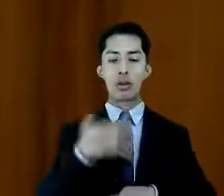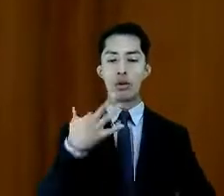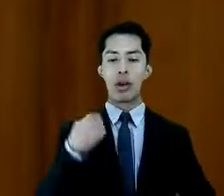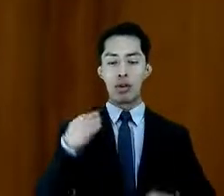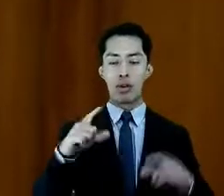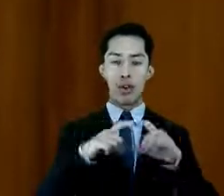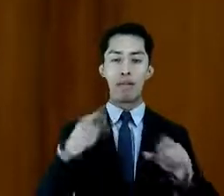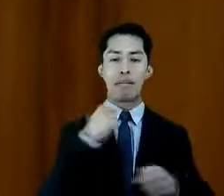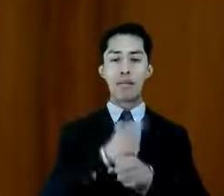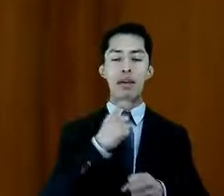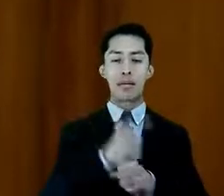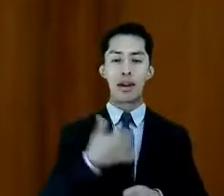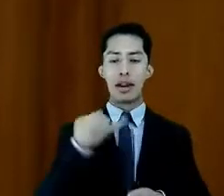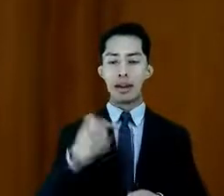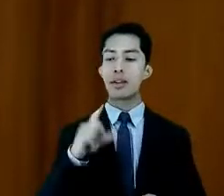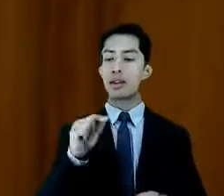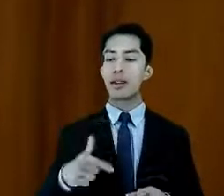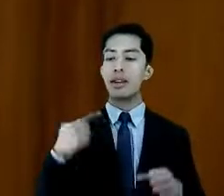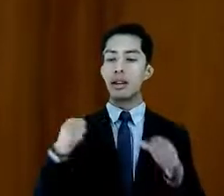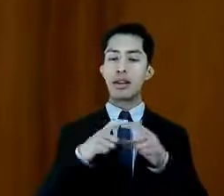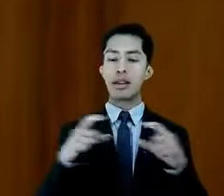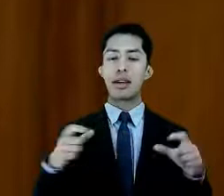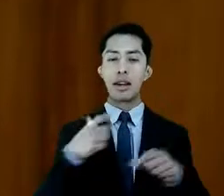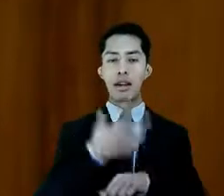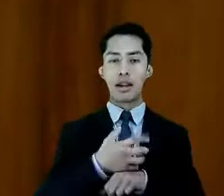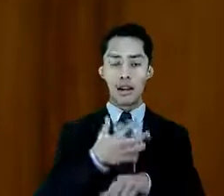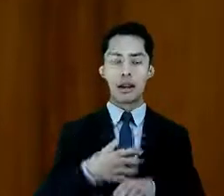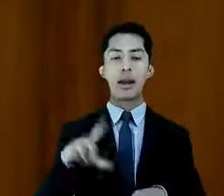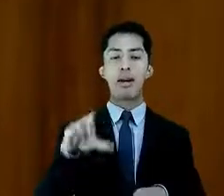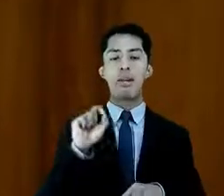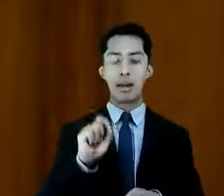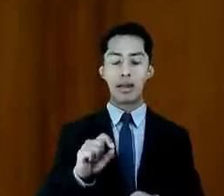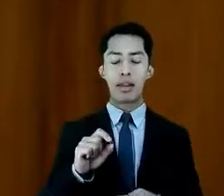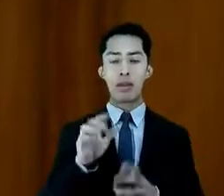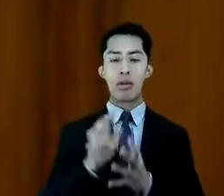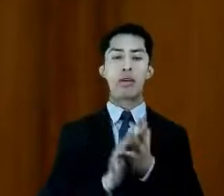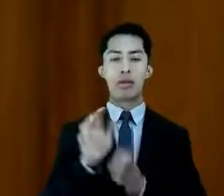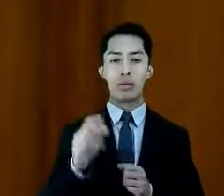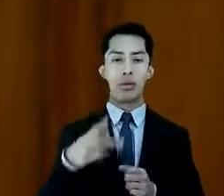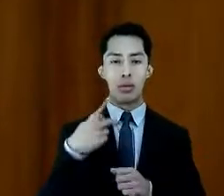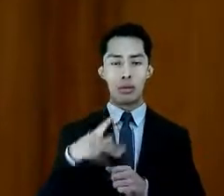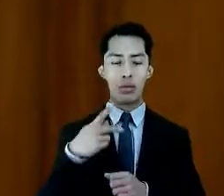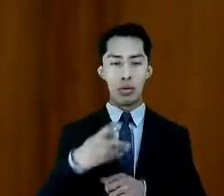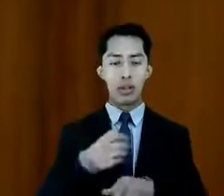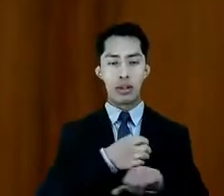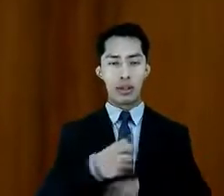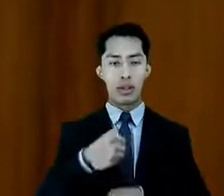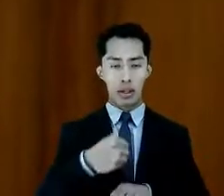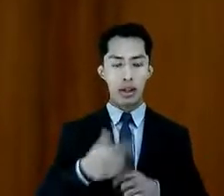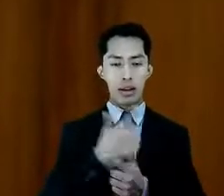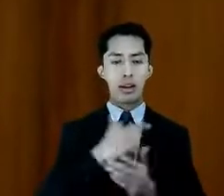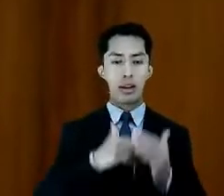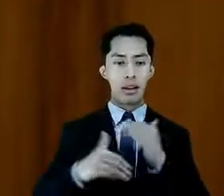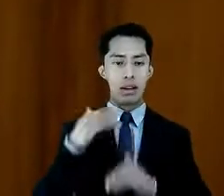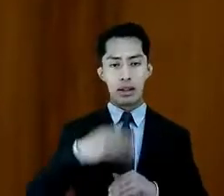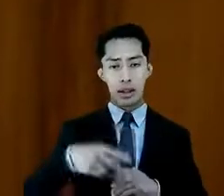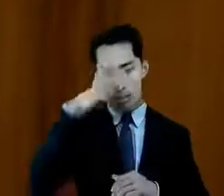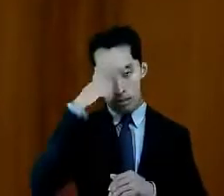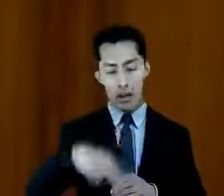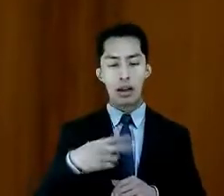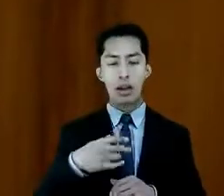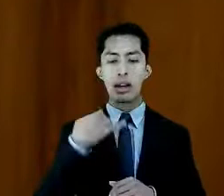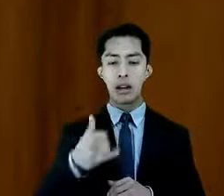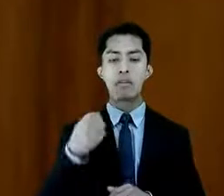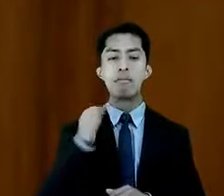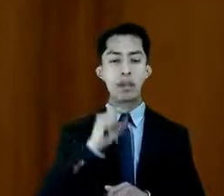fracción primera, y 77, fracciones quinta y vigésima de la Constitución Política del Estado Libre y Soberano de México, y